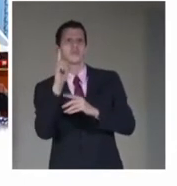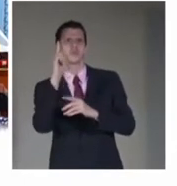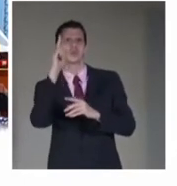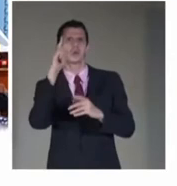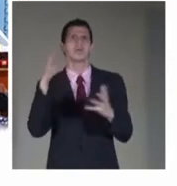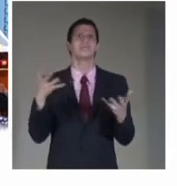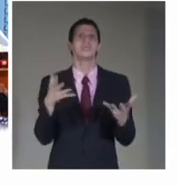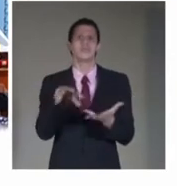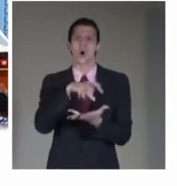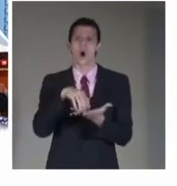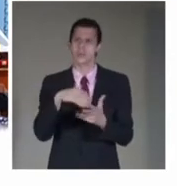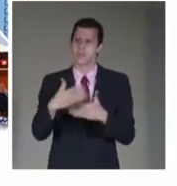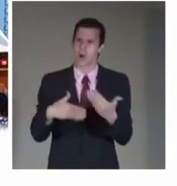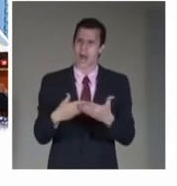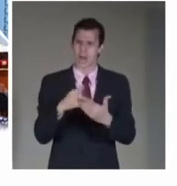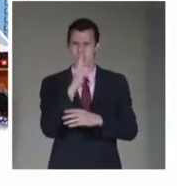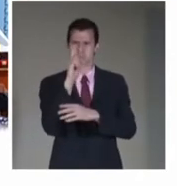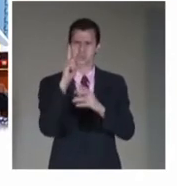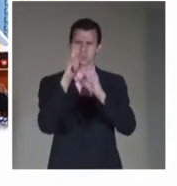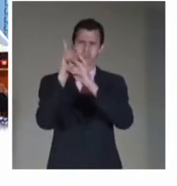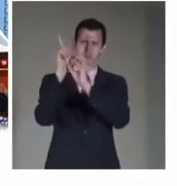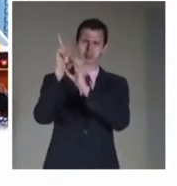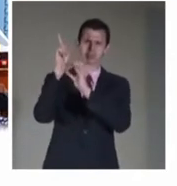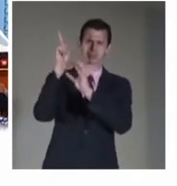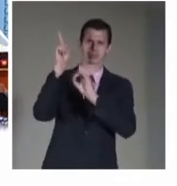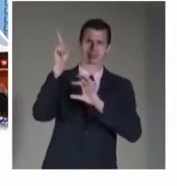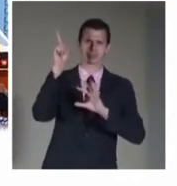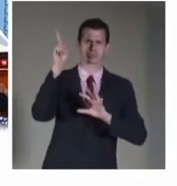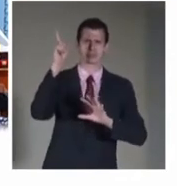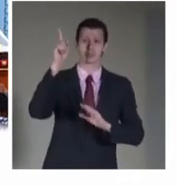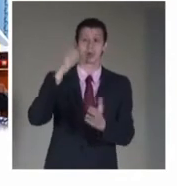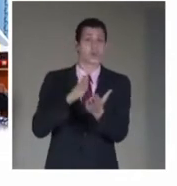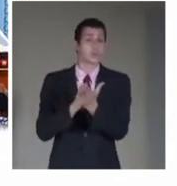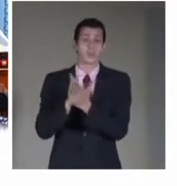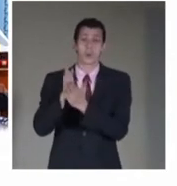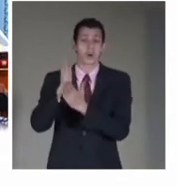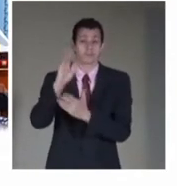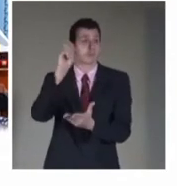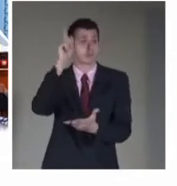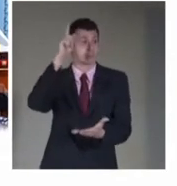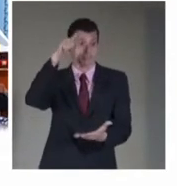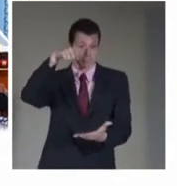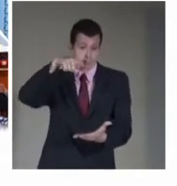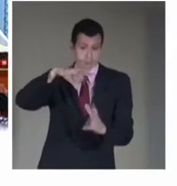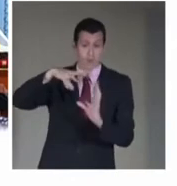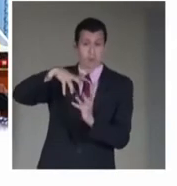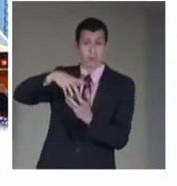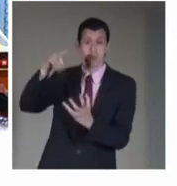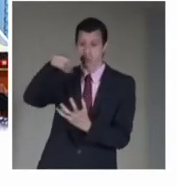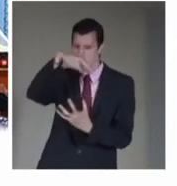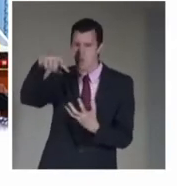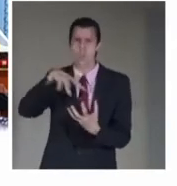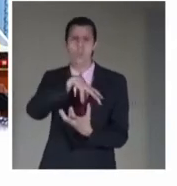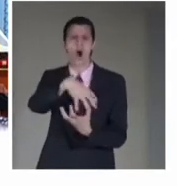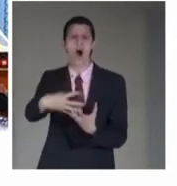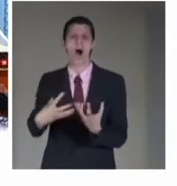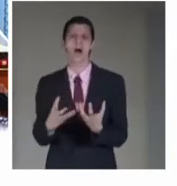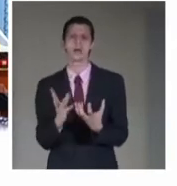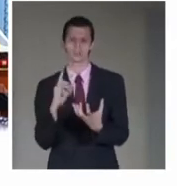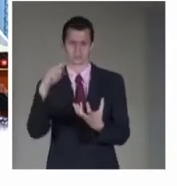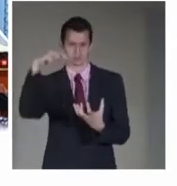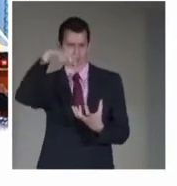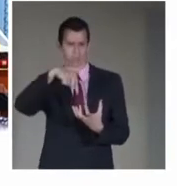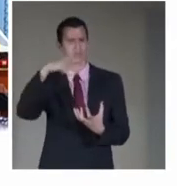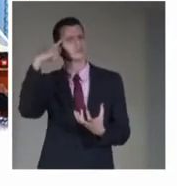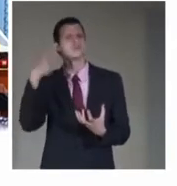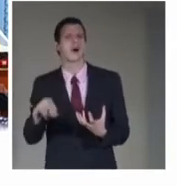donde iba a caer etcétera los astrónomos serios del principio dijeron que la posibilidad eran ínfimas y efectivamente lo están leyendo ahí